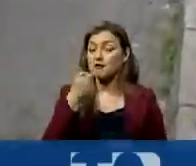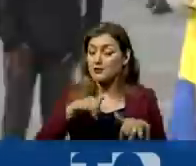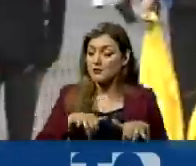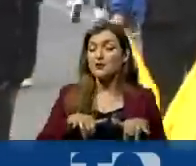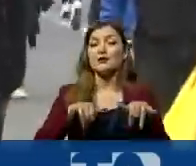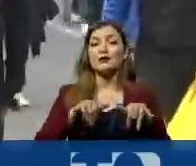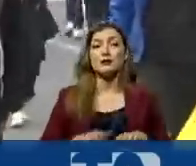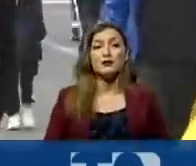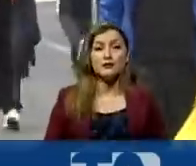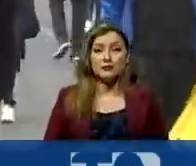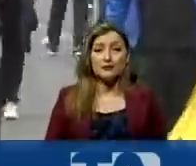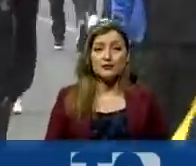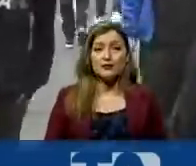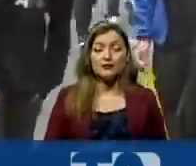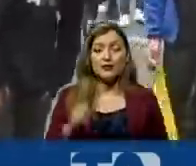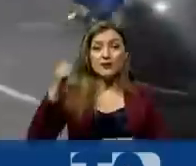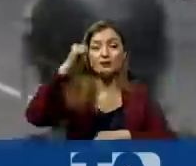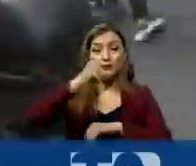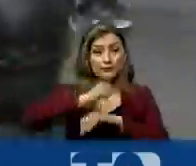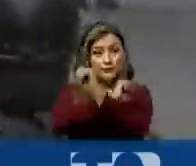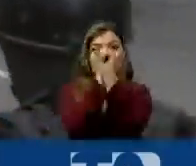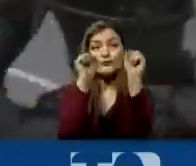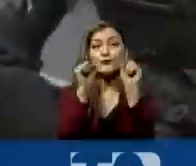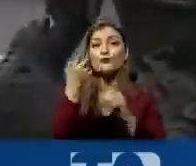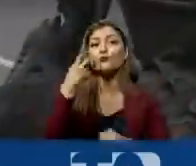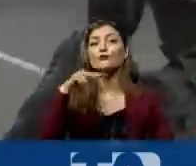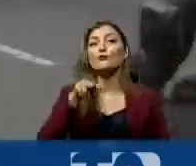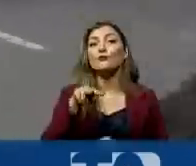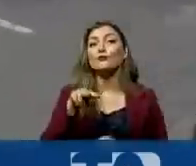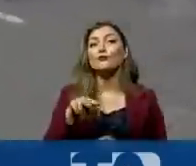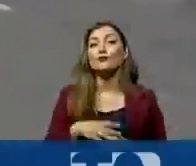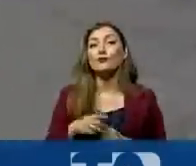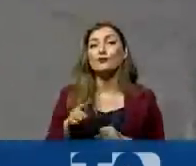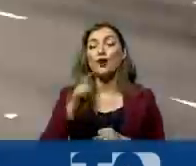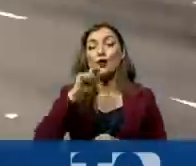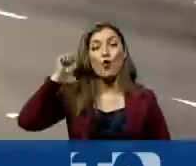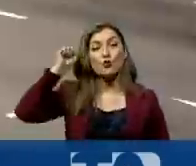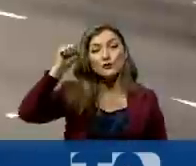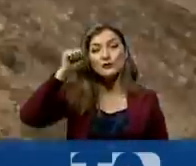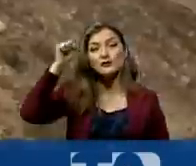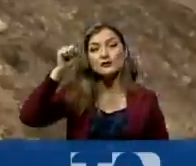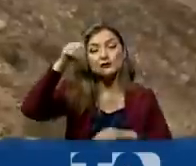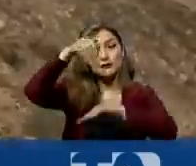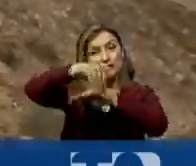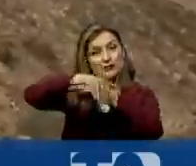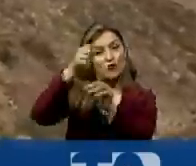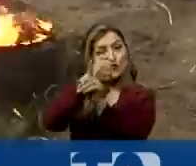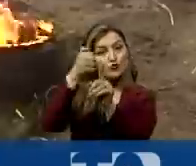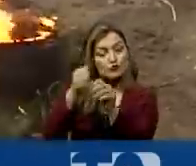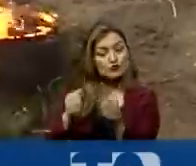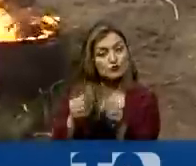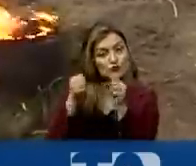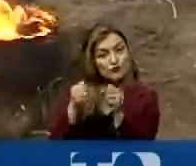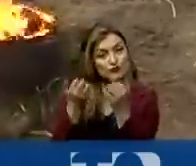otro tono ayer en la mañana vimos un cuadro dentro de estas protestas en la tarde ya el nivel de violencia comenzó a subir y